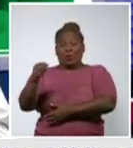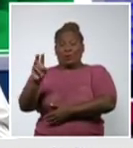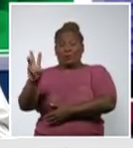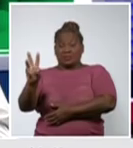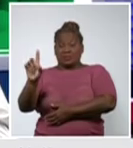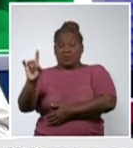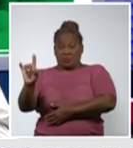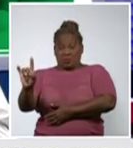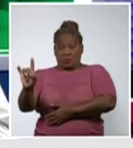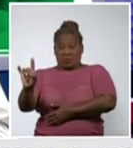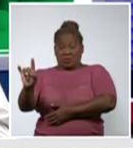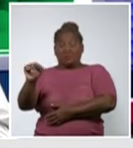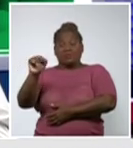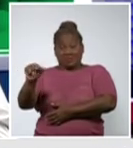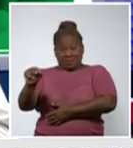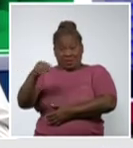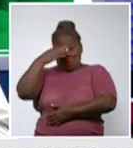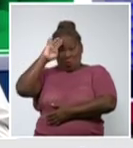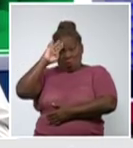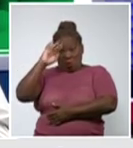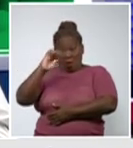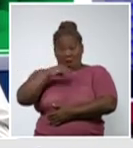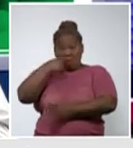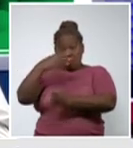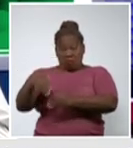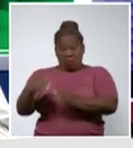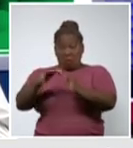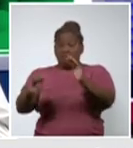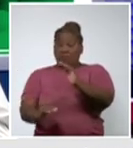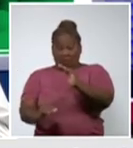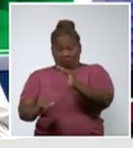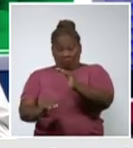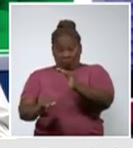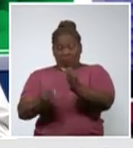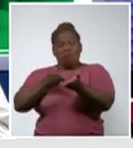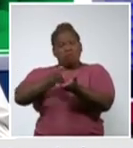es inferior. Pero seguimos haciendo acciones,